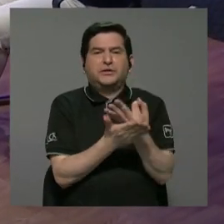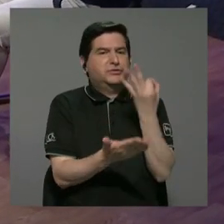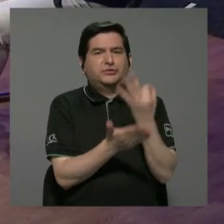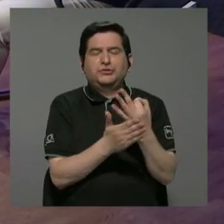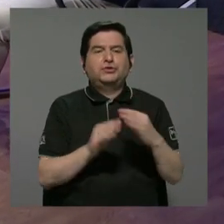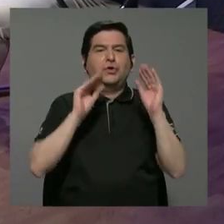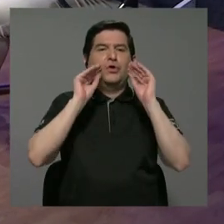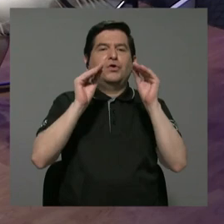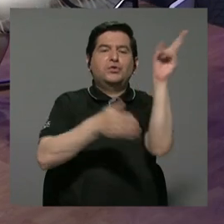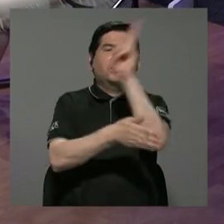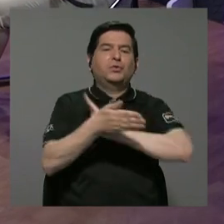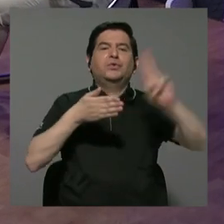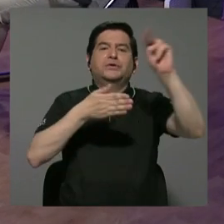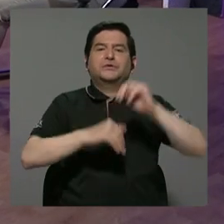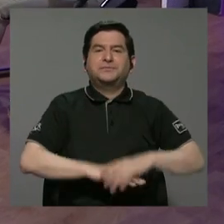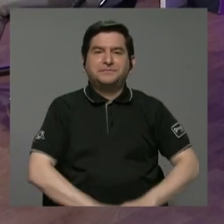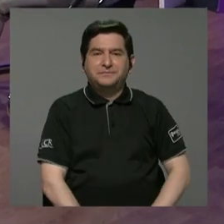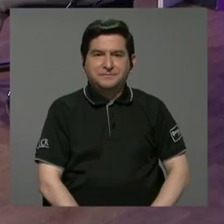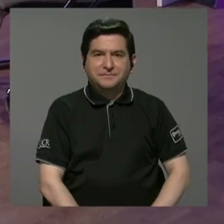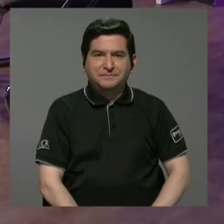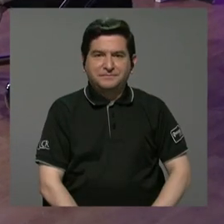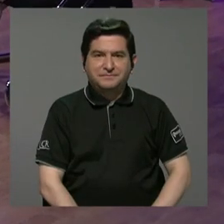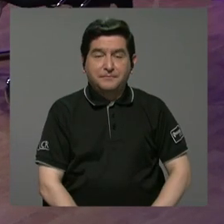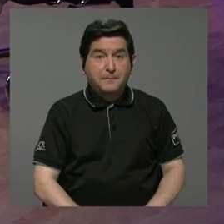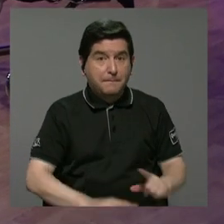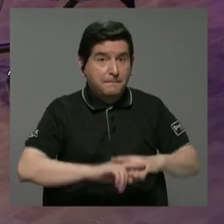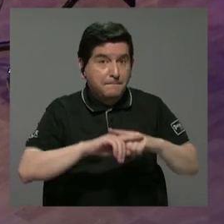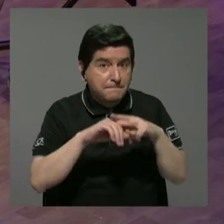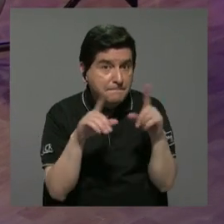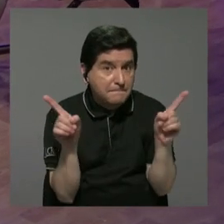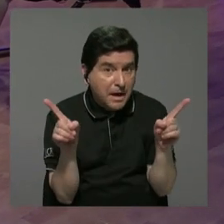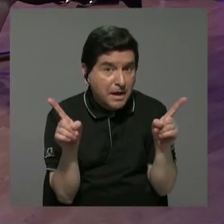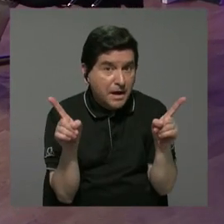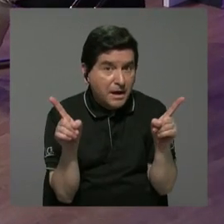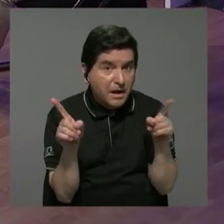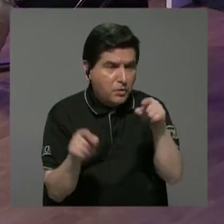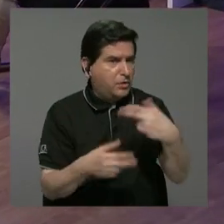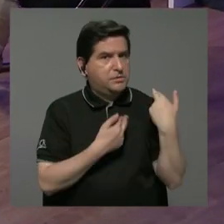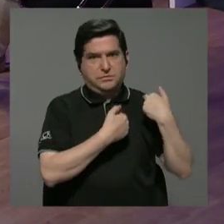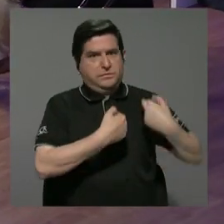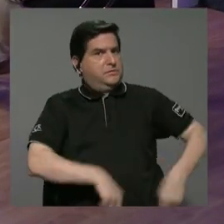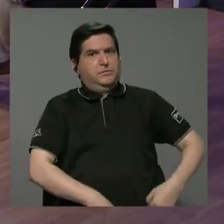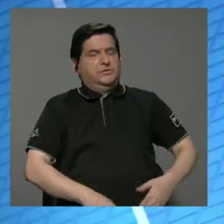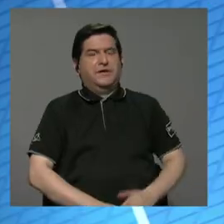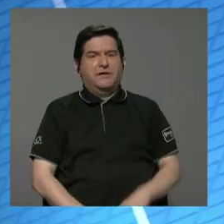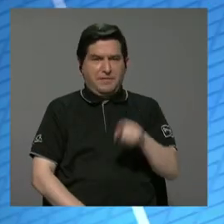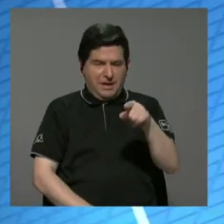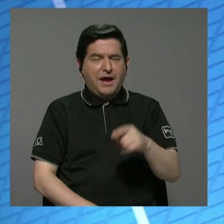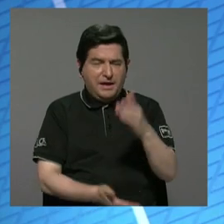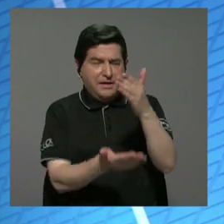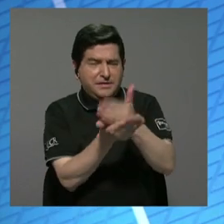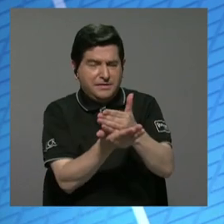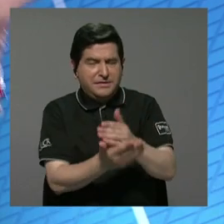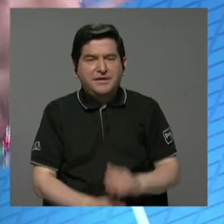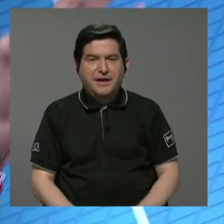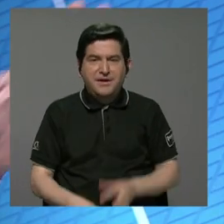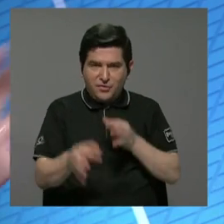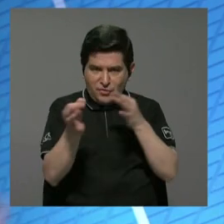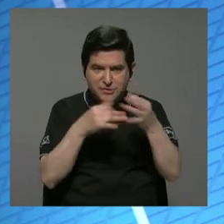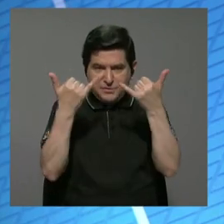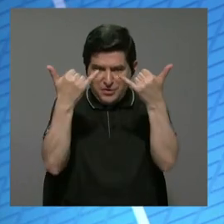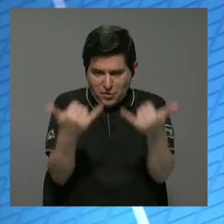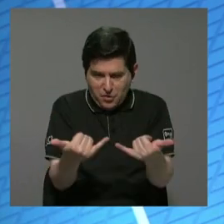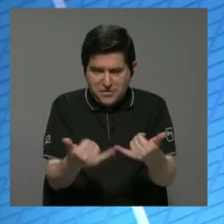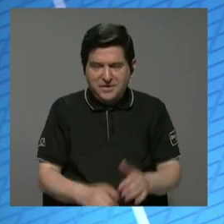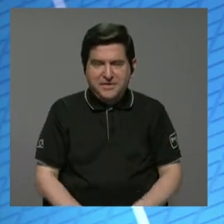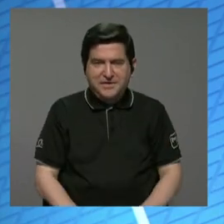la educación superior. Pero eso es una irresponsabilidad. Quedémonos ahí para que ahora, ya que explicaste, digamos, como